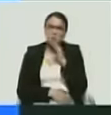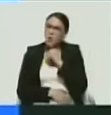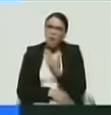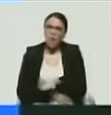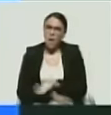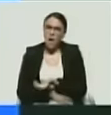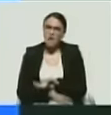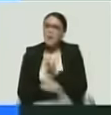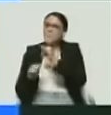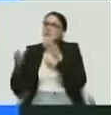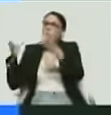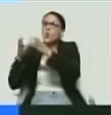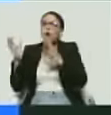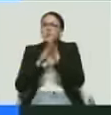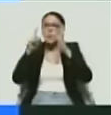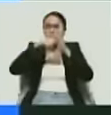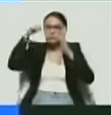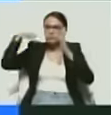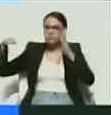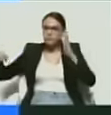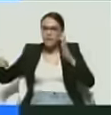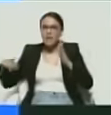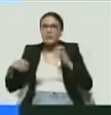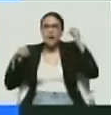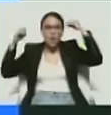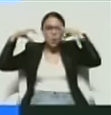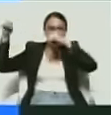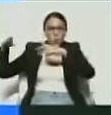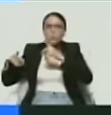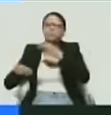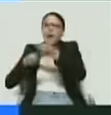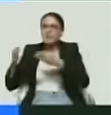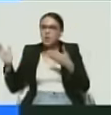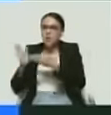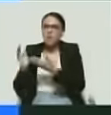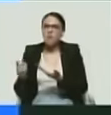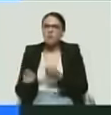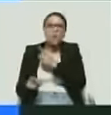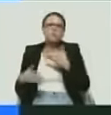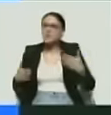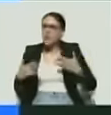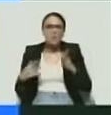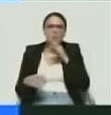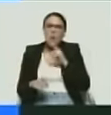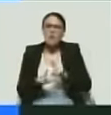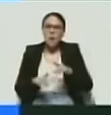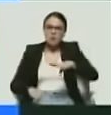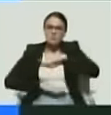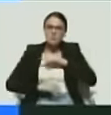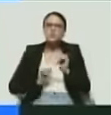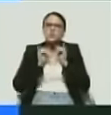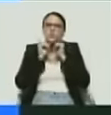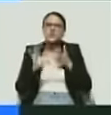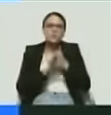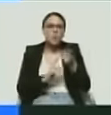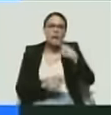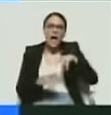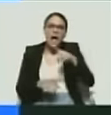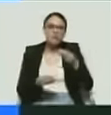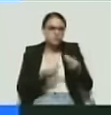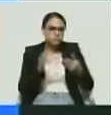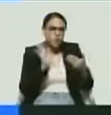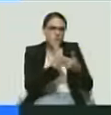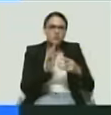central hidroeléctrica de Guri. No se contentan con todo el sufrimiento que le generaron al pueblo de Venezuela. No, quieren